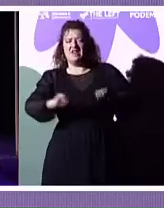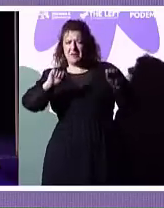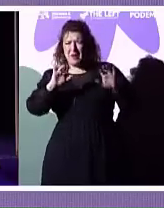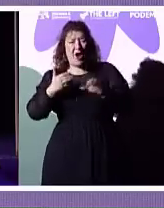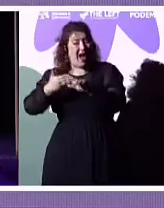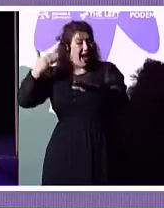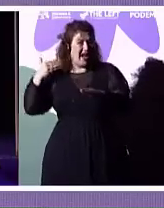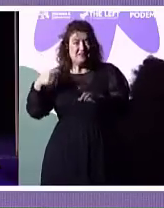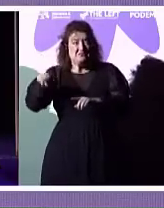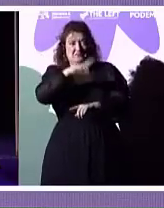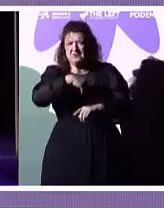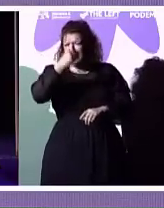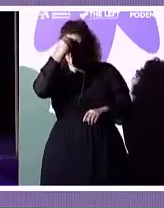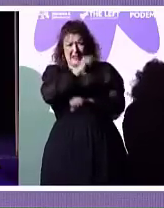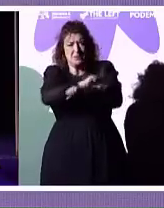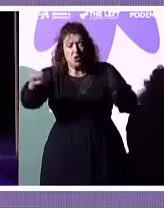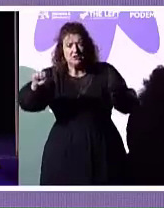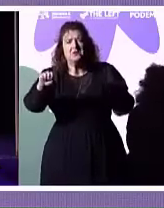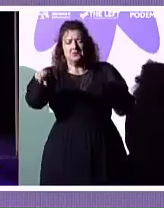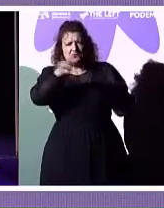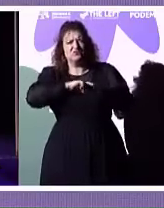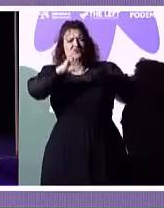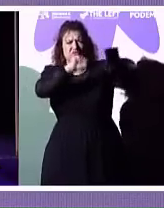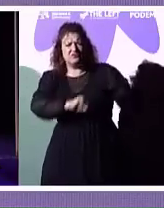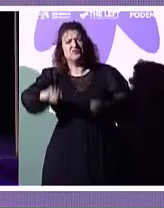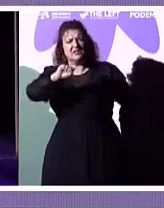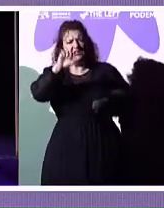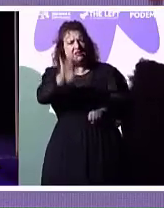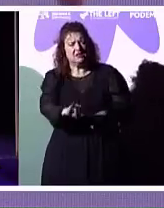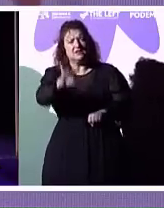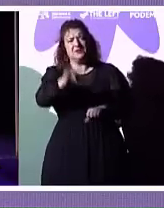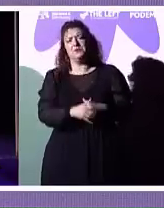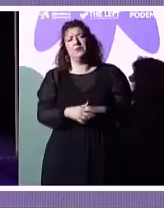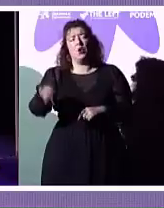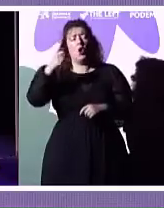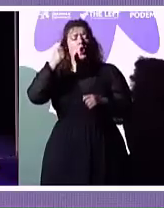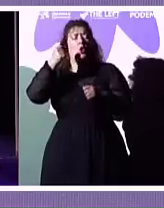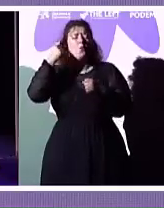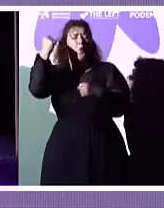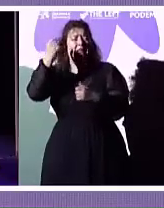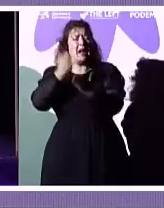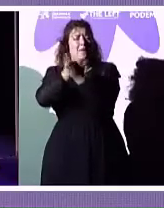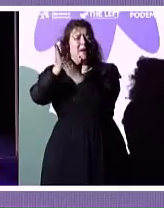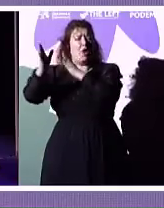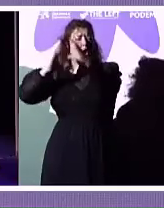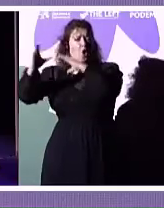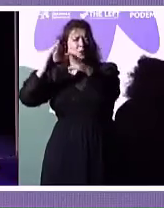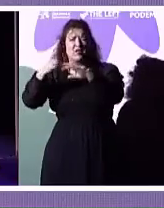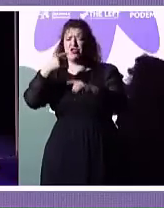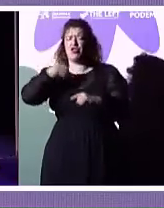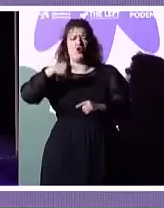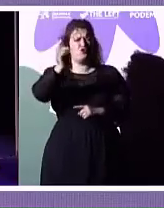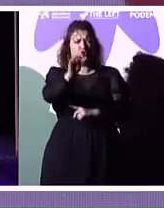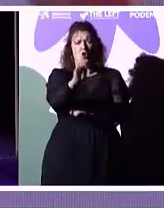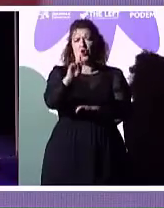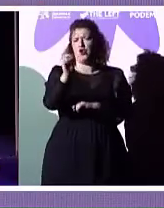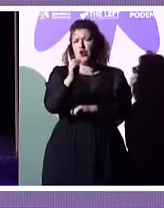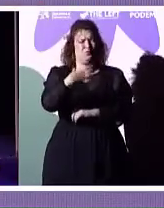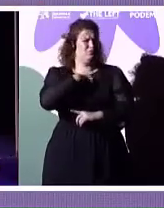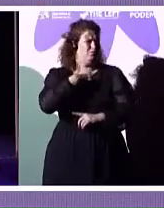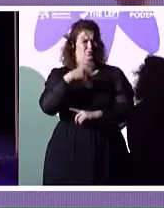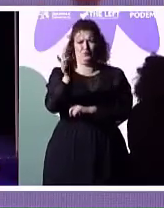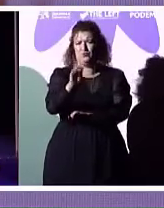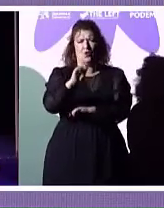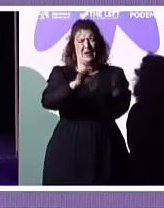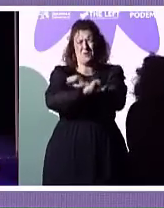Cuando nadie cree en ellas y cuando todos los poderes mediáticos nos dicen una y otra vez que eso no